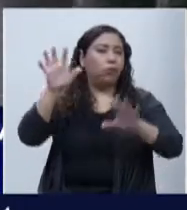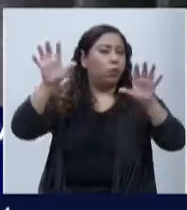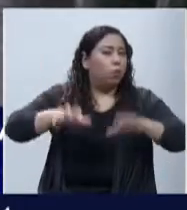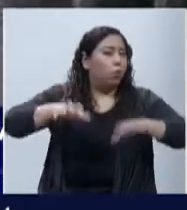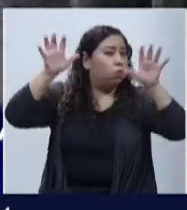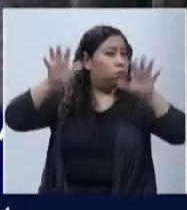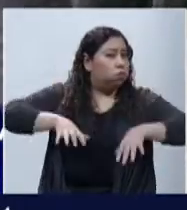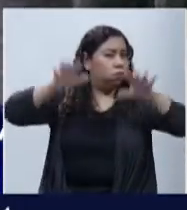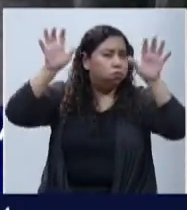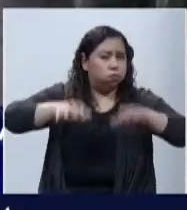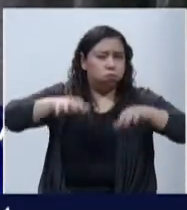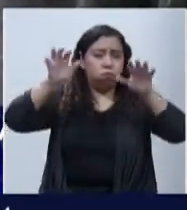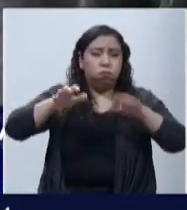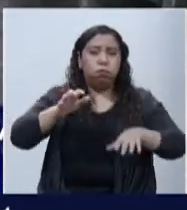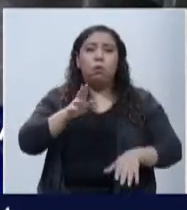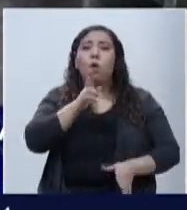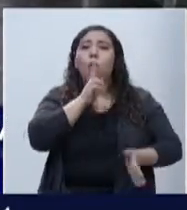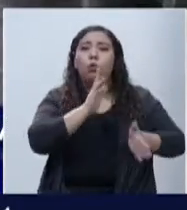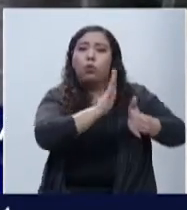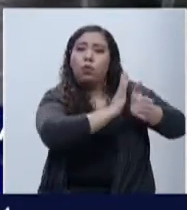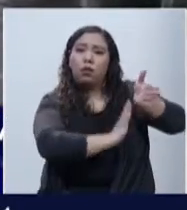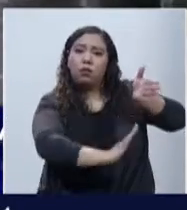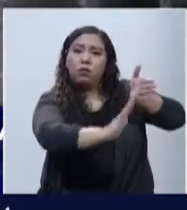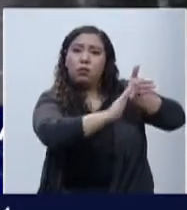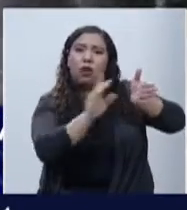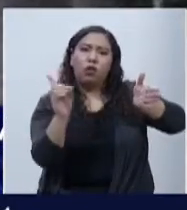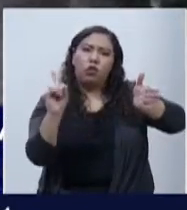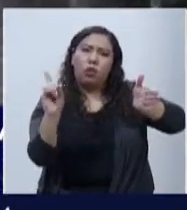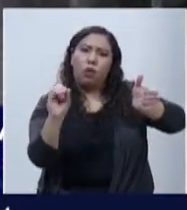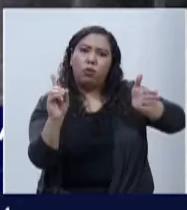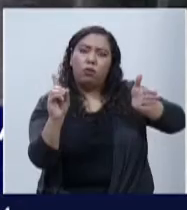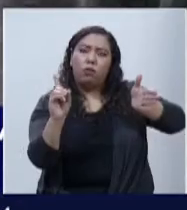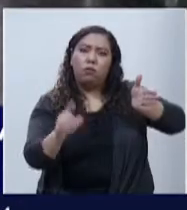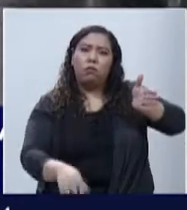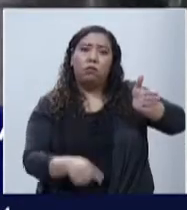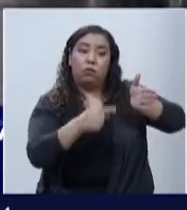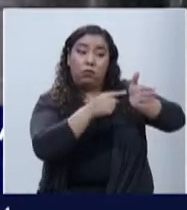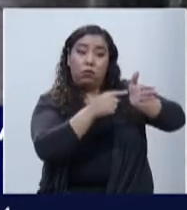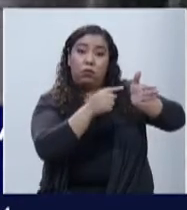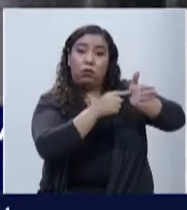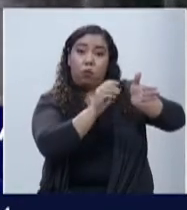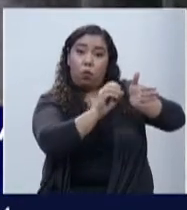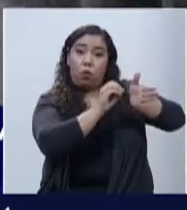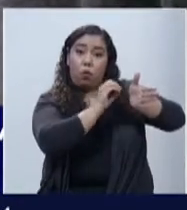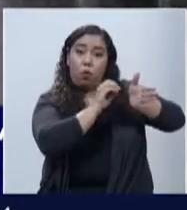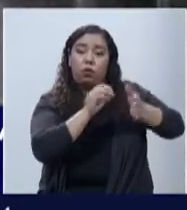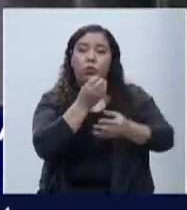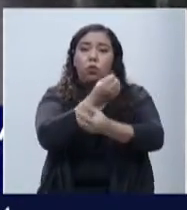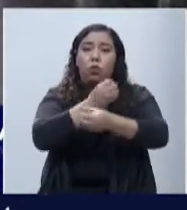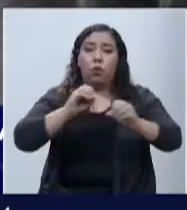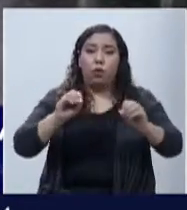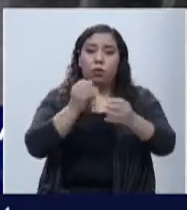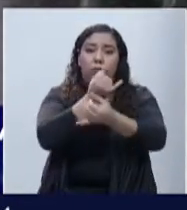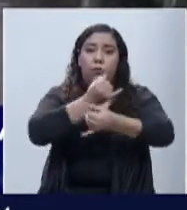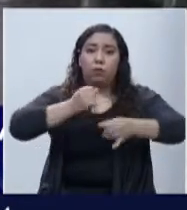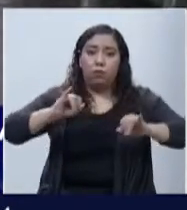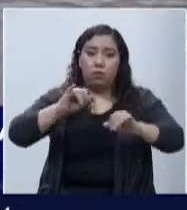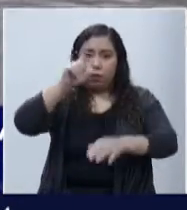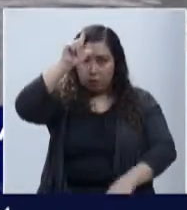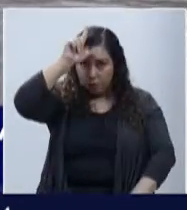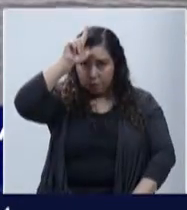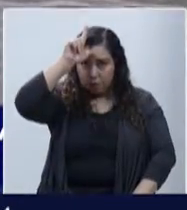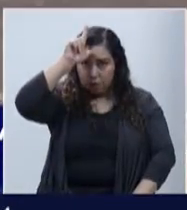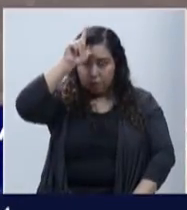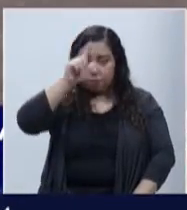presentando en tres zonas del país la fuerte lluvia se estarían registrando en el occidente en los departamentos de ocotepeque intibucá y